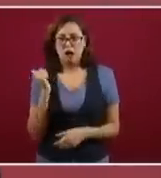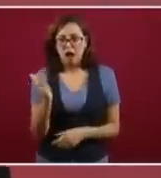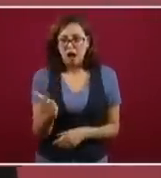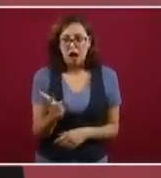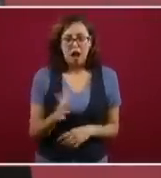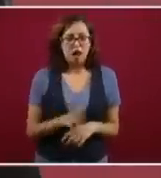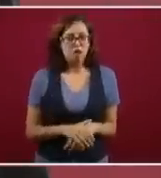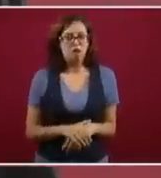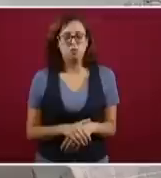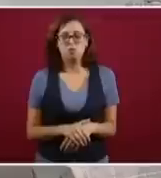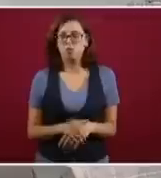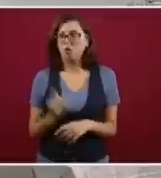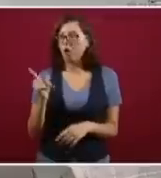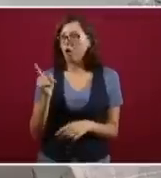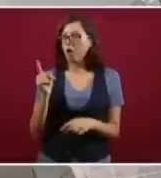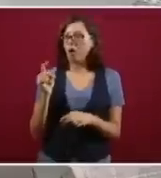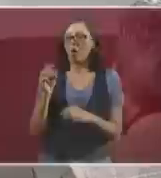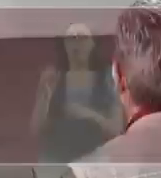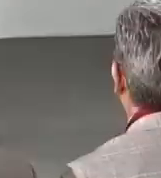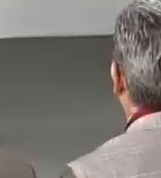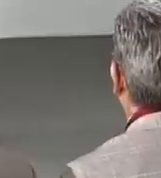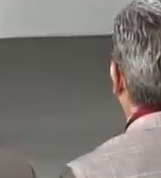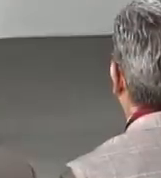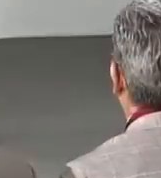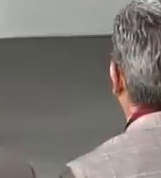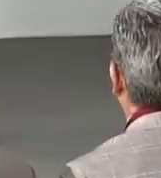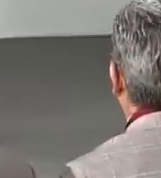¿Qué van a decir las calificadoras?